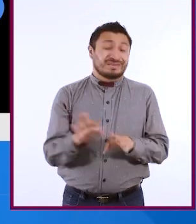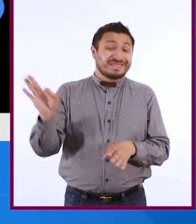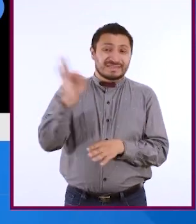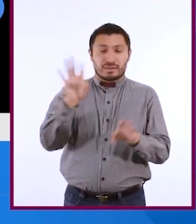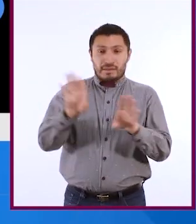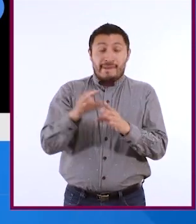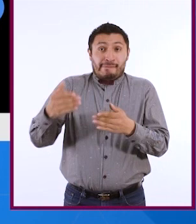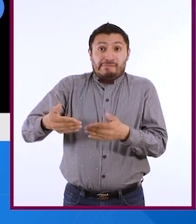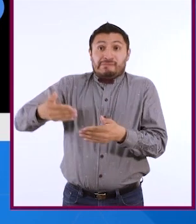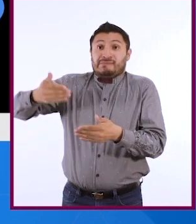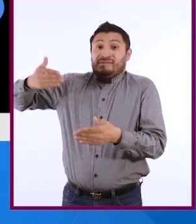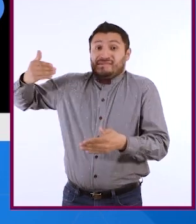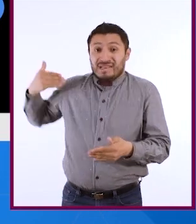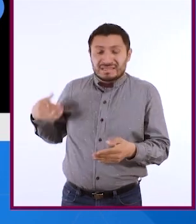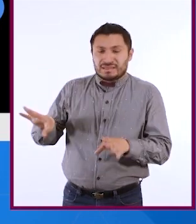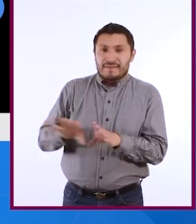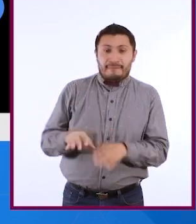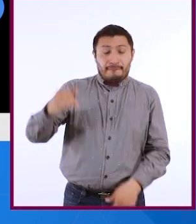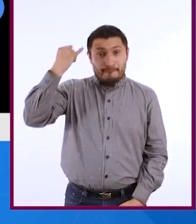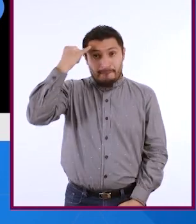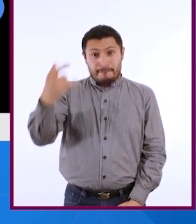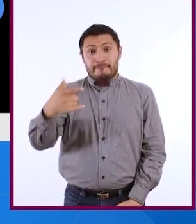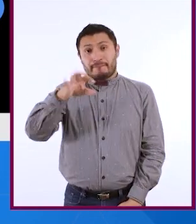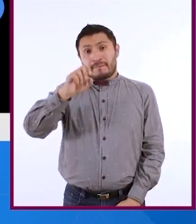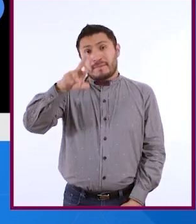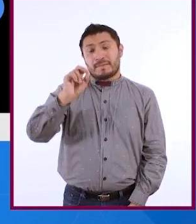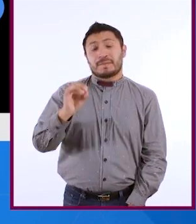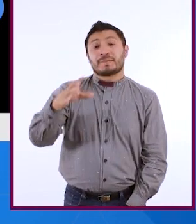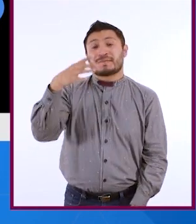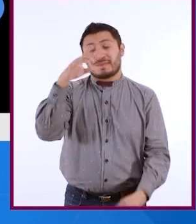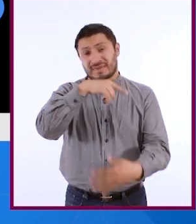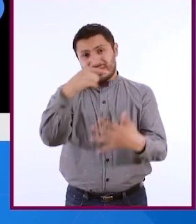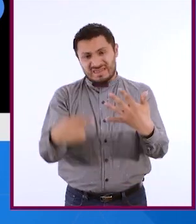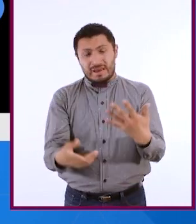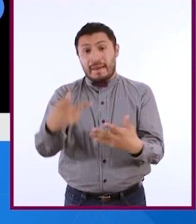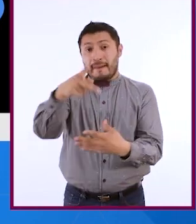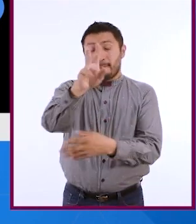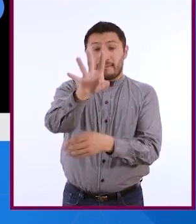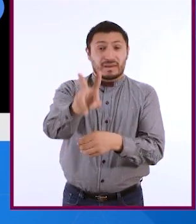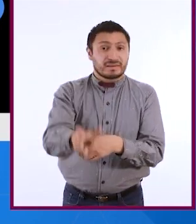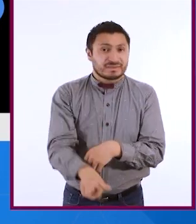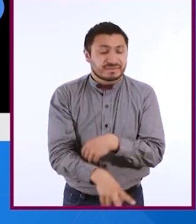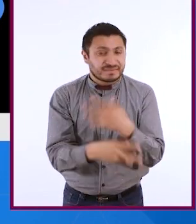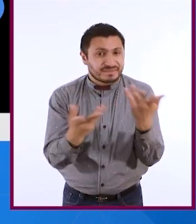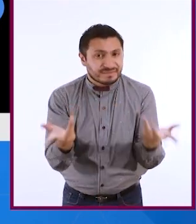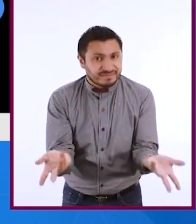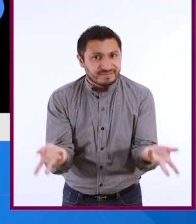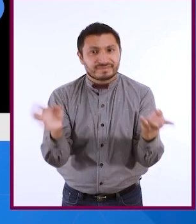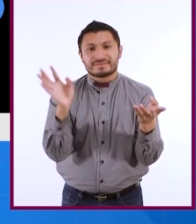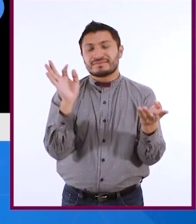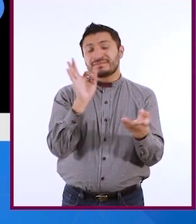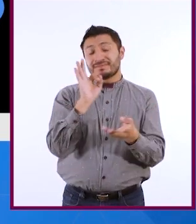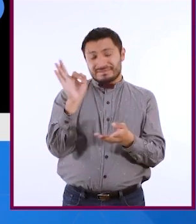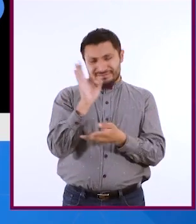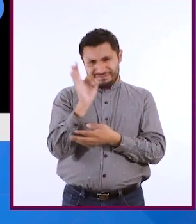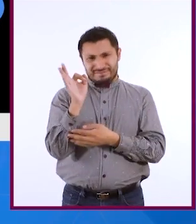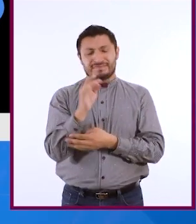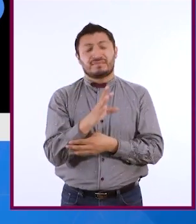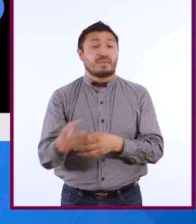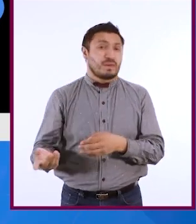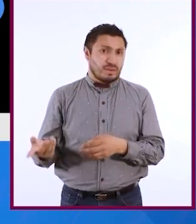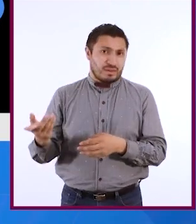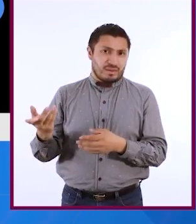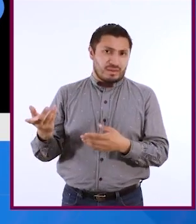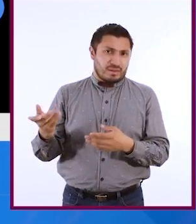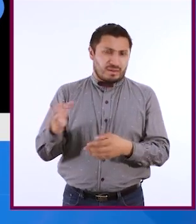quizá como previas, ¿no? Estereotipos de género y ese tipo de cosas, pero realmente podrían, sin duda,